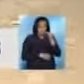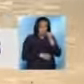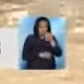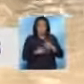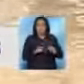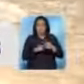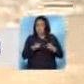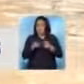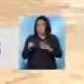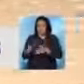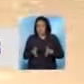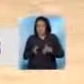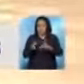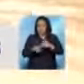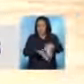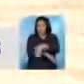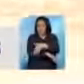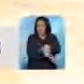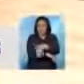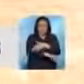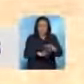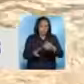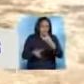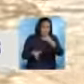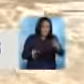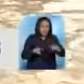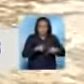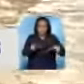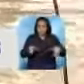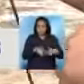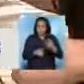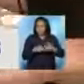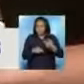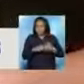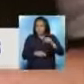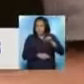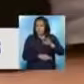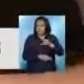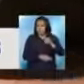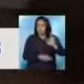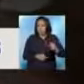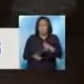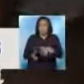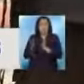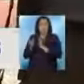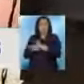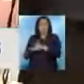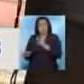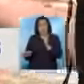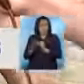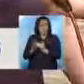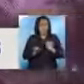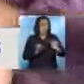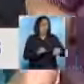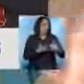por diversas calles y esto ocurre aquí en la urbanización Miraflores. Ha tenido que dejar su vivienda. Sí, todo se ha llenado,